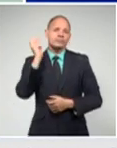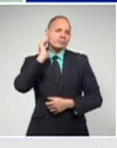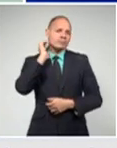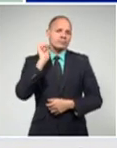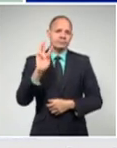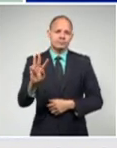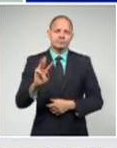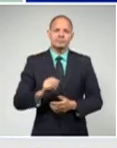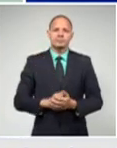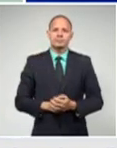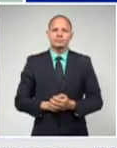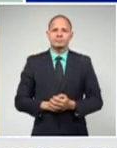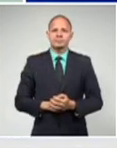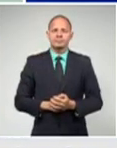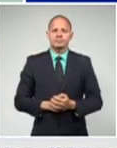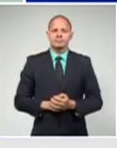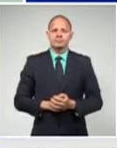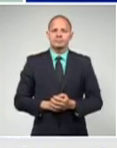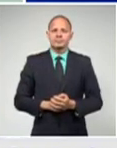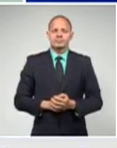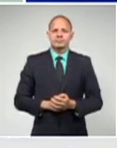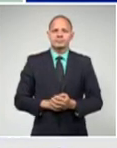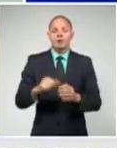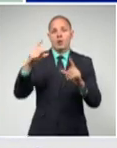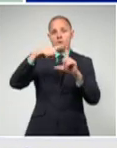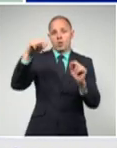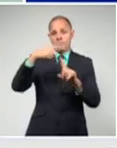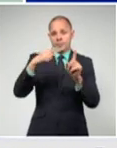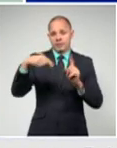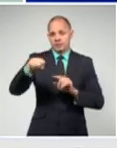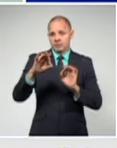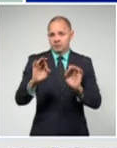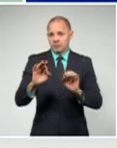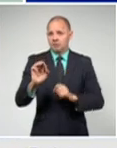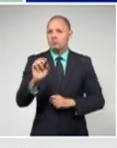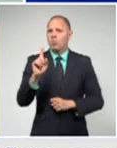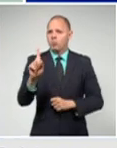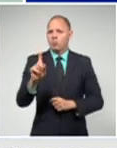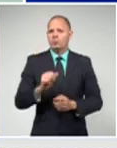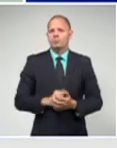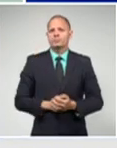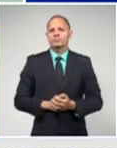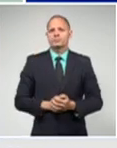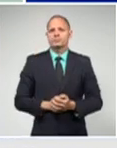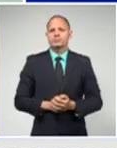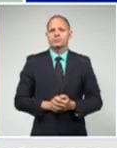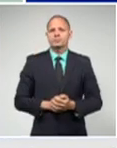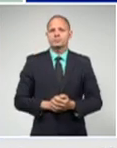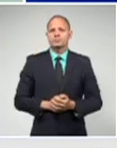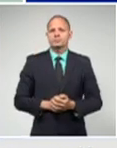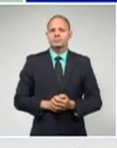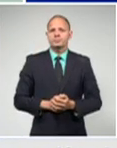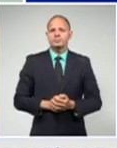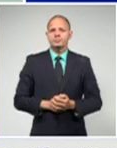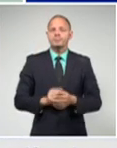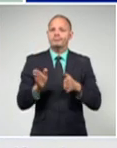3 y Media Luna, un caso autóctono ayer. Santiago de Cuba,